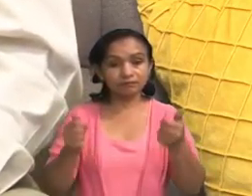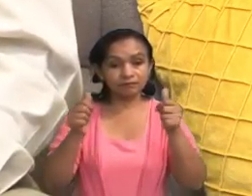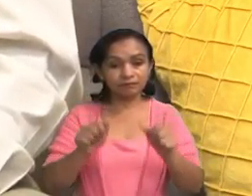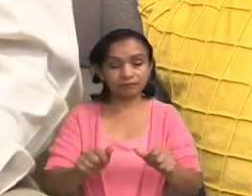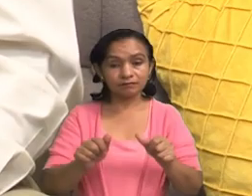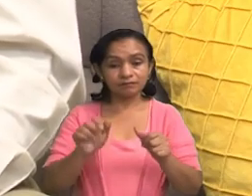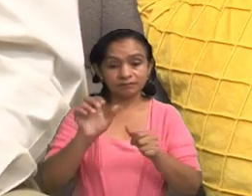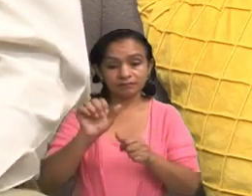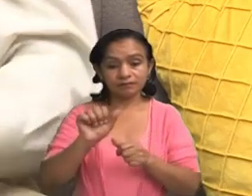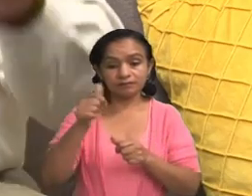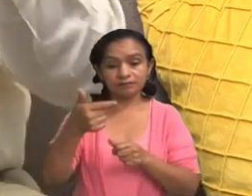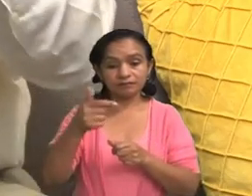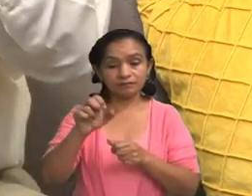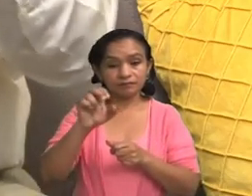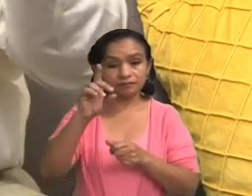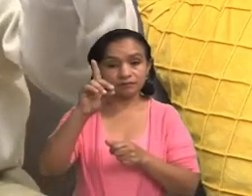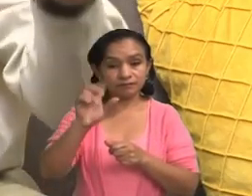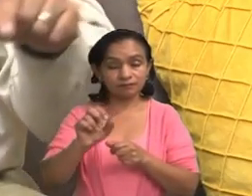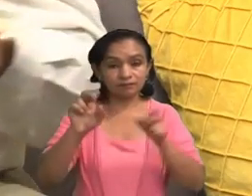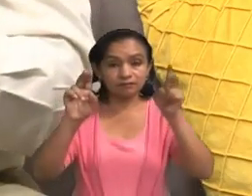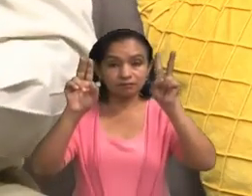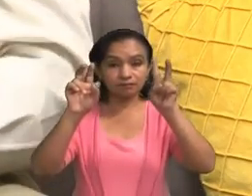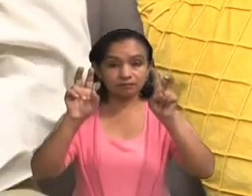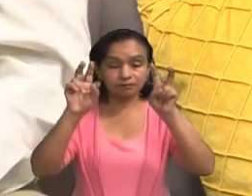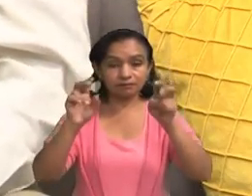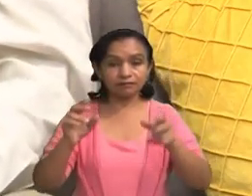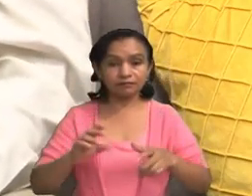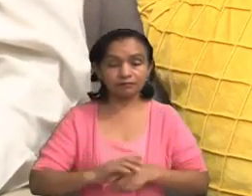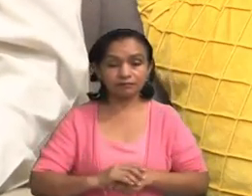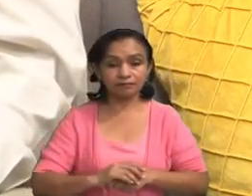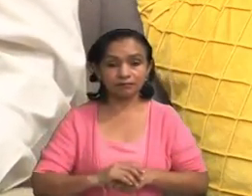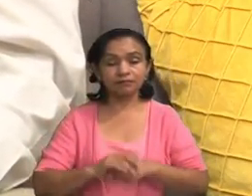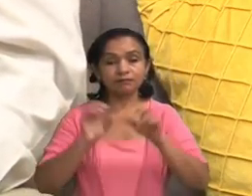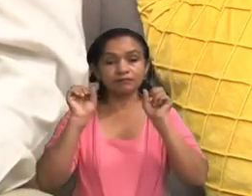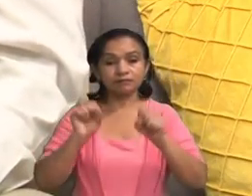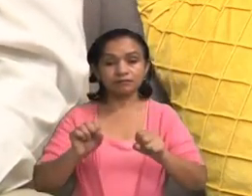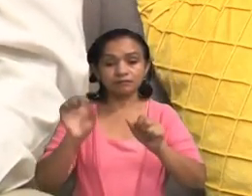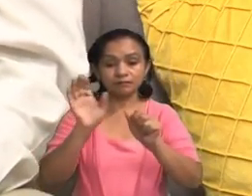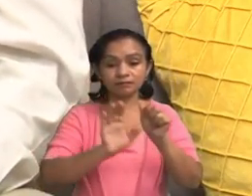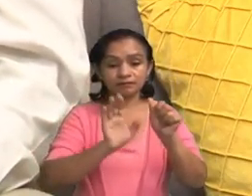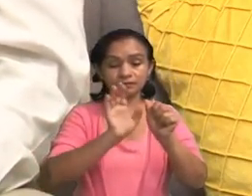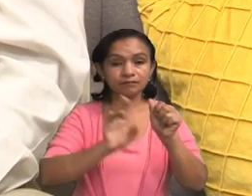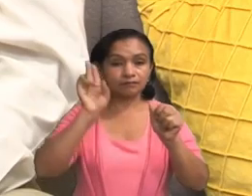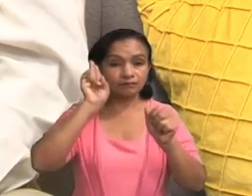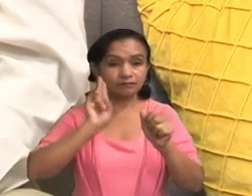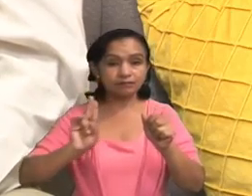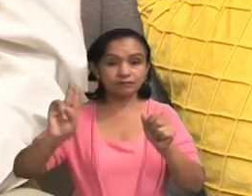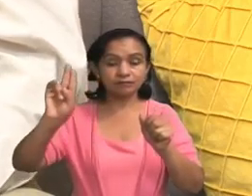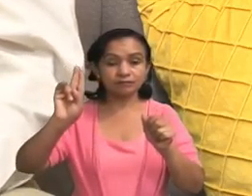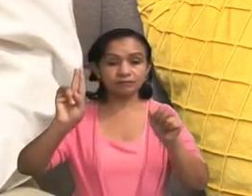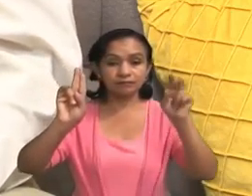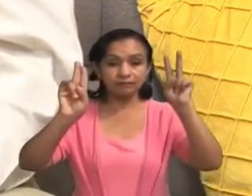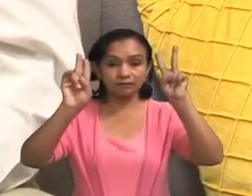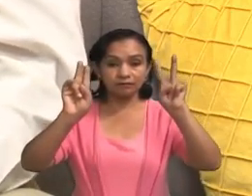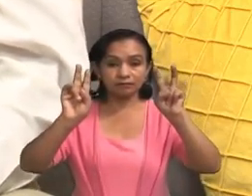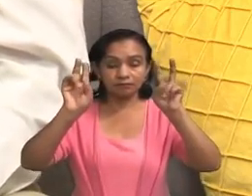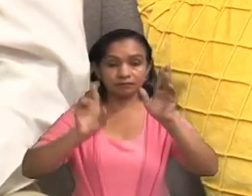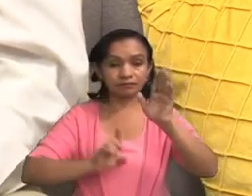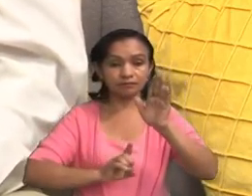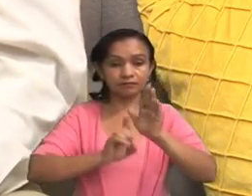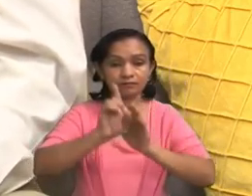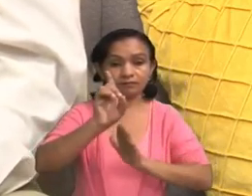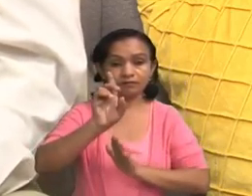una agenda, como decir, un marco para cada una de las universidades, okay, en materia de desarrollo